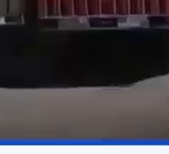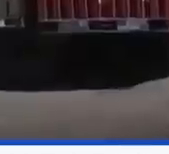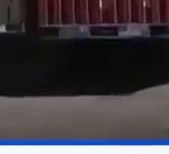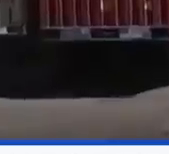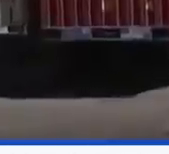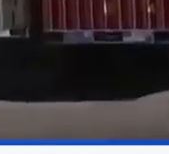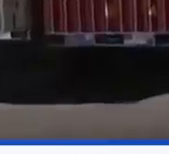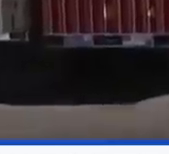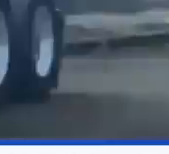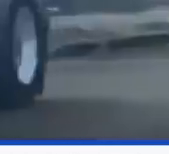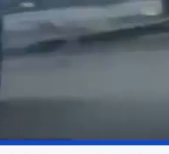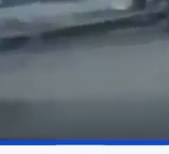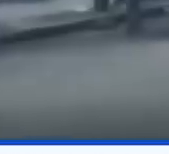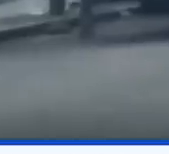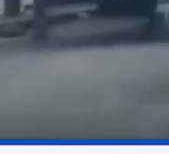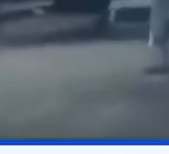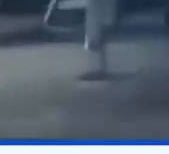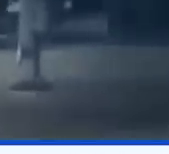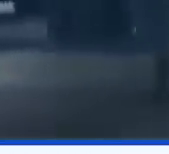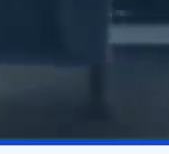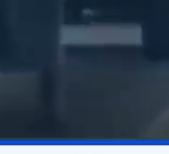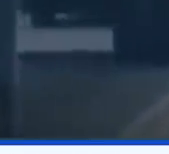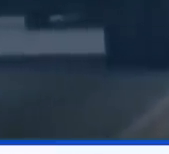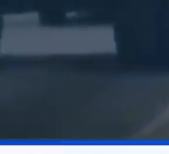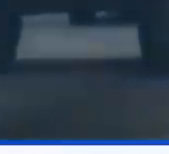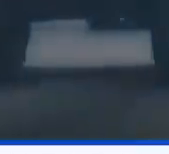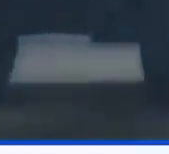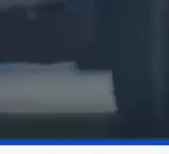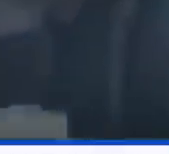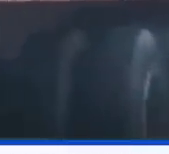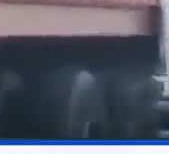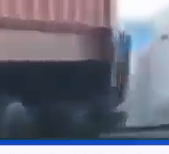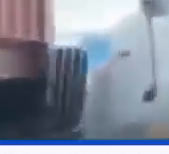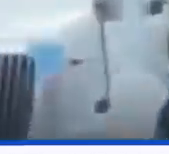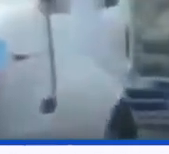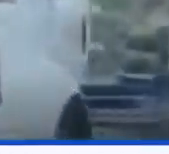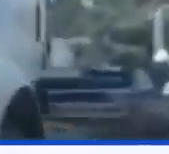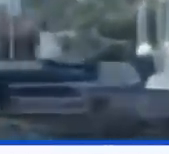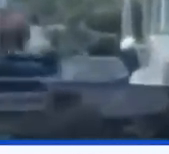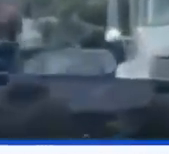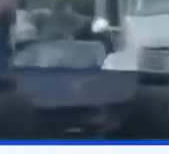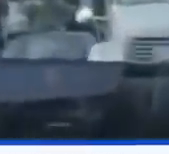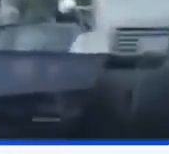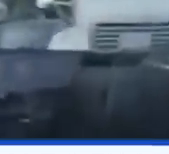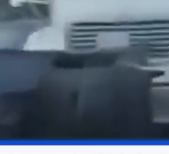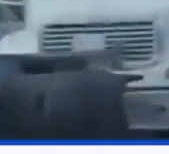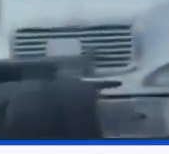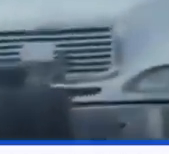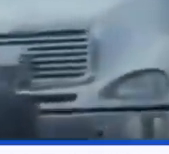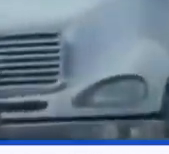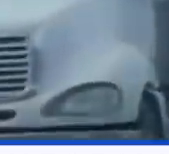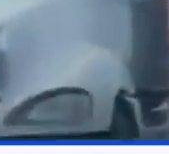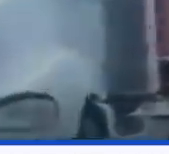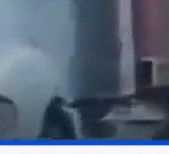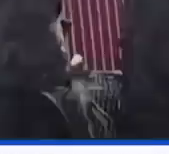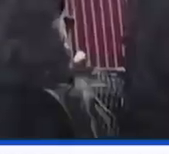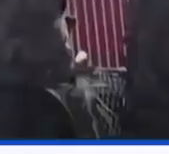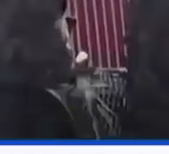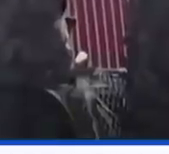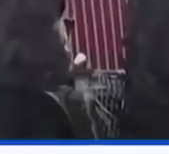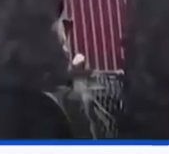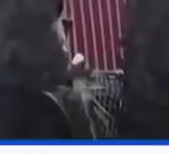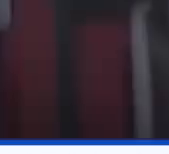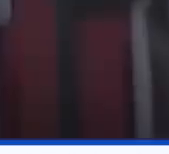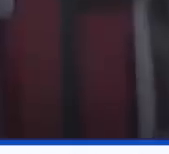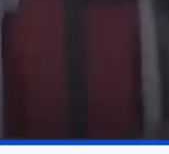terminales pero de cuánto tiempo estamos hablando cuanto tiempo es mucho tiempo así es rebbeca la medida que fue anunciada ayer